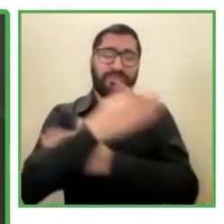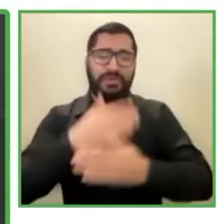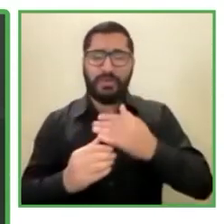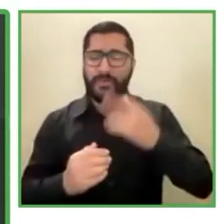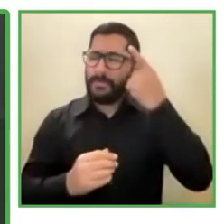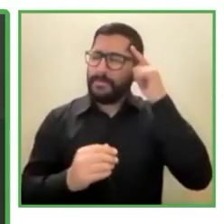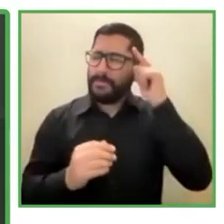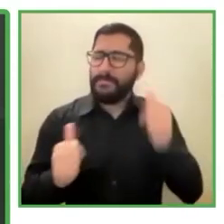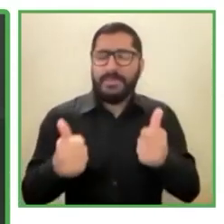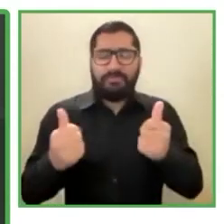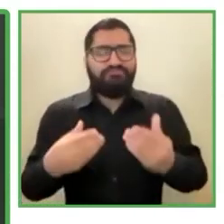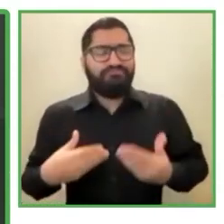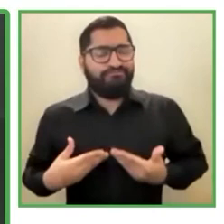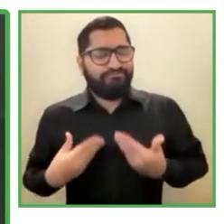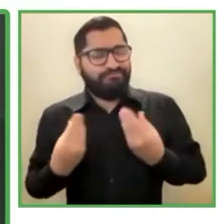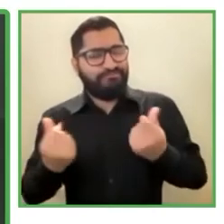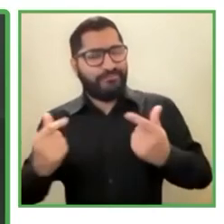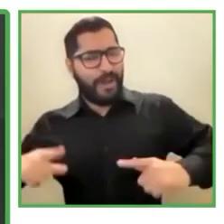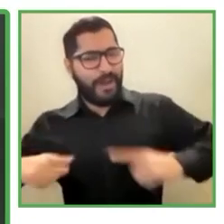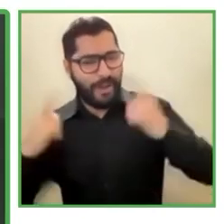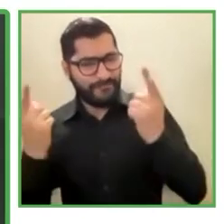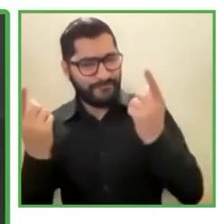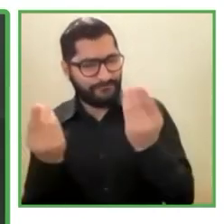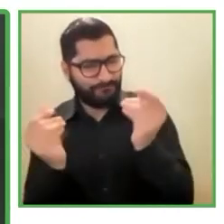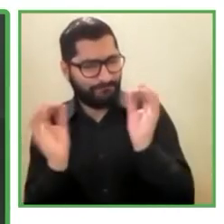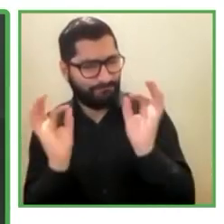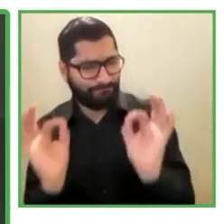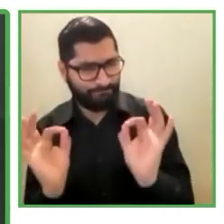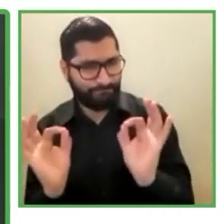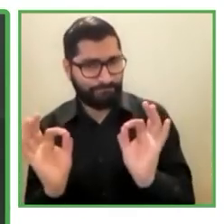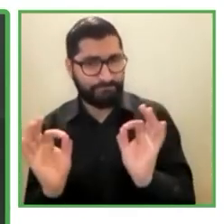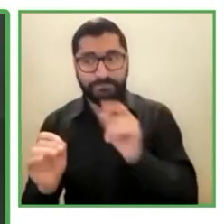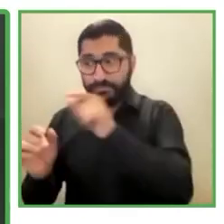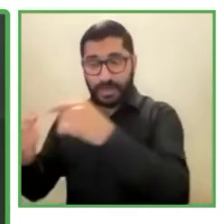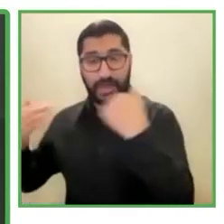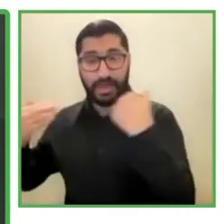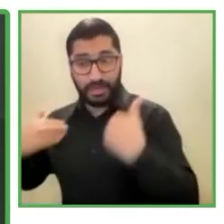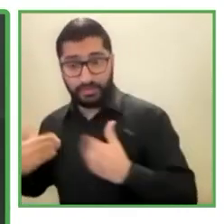ellos, el derecho al trabajo y más precisamente al trabajo decente.